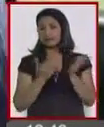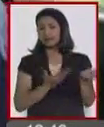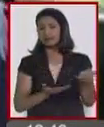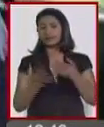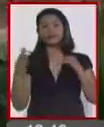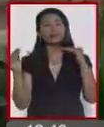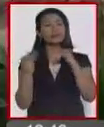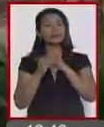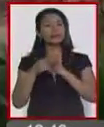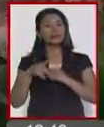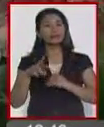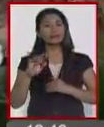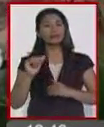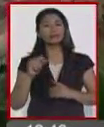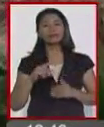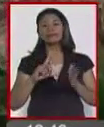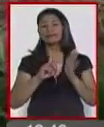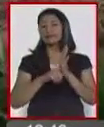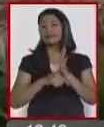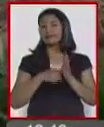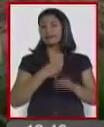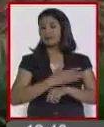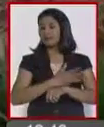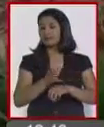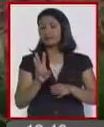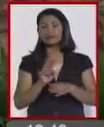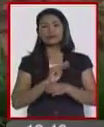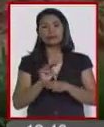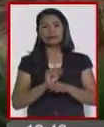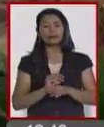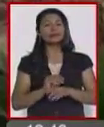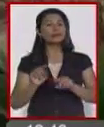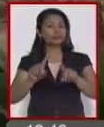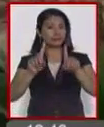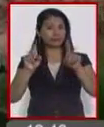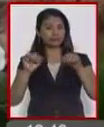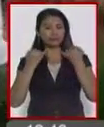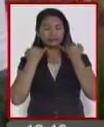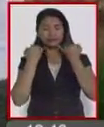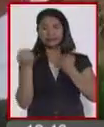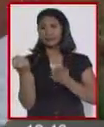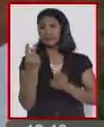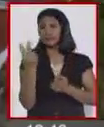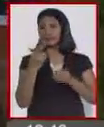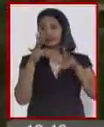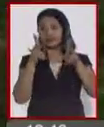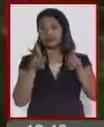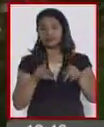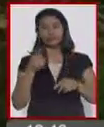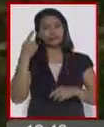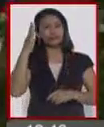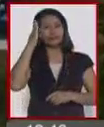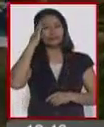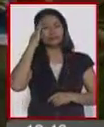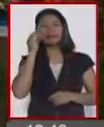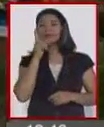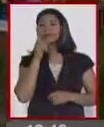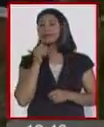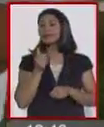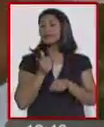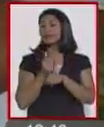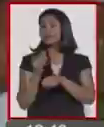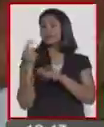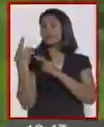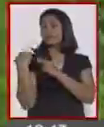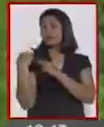llevé hasta la avenida Piraí. Se espera que en las próximas horas el Ministerio Público le tome la declaración informativa a ambas personas para conocer el grado de culpabilidad de